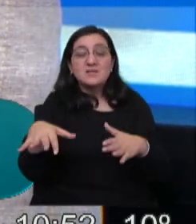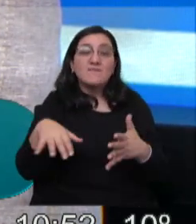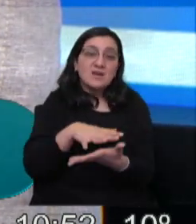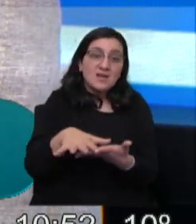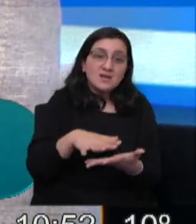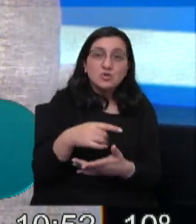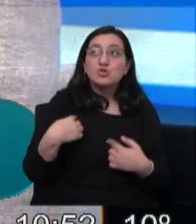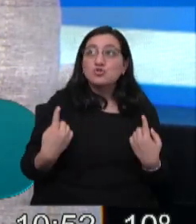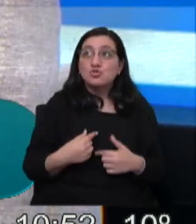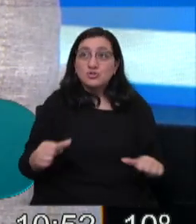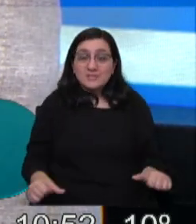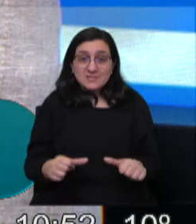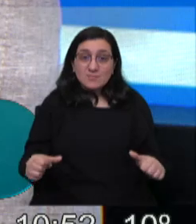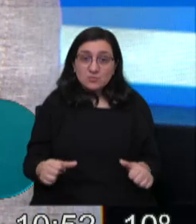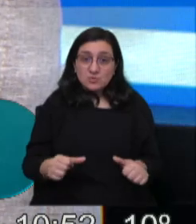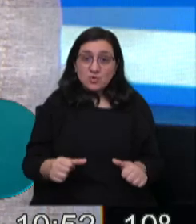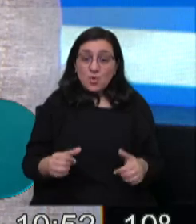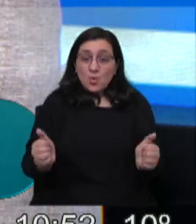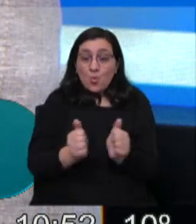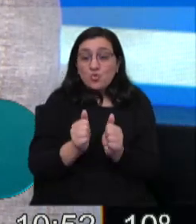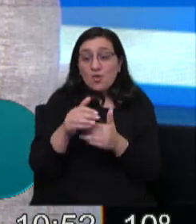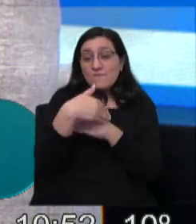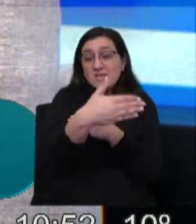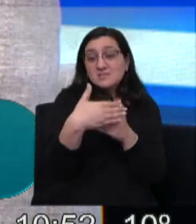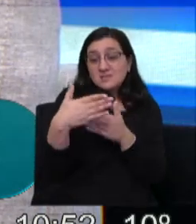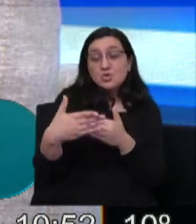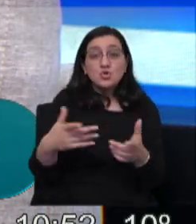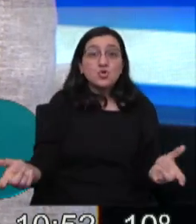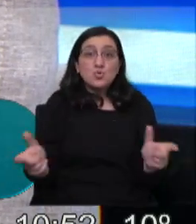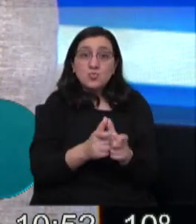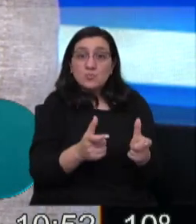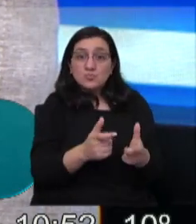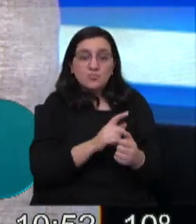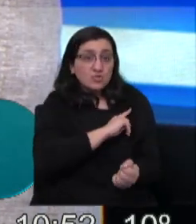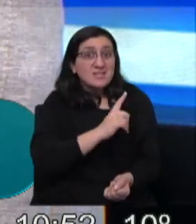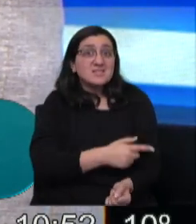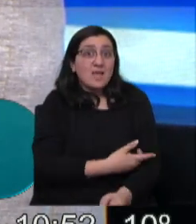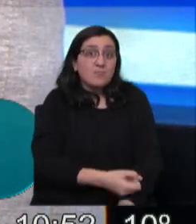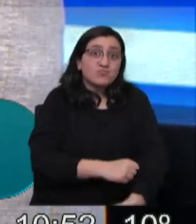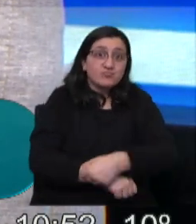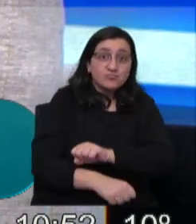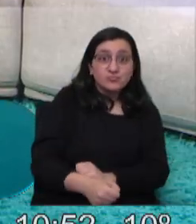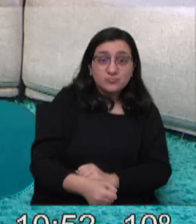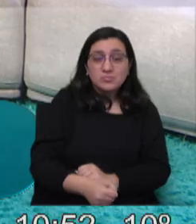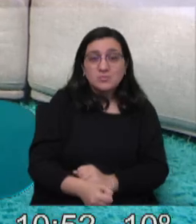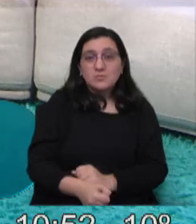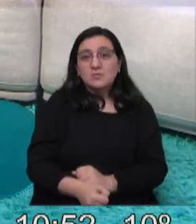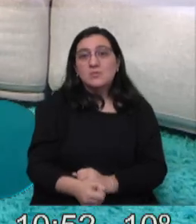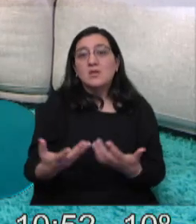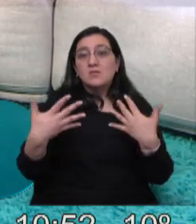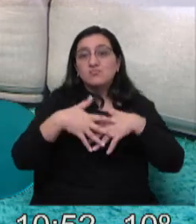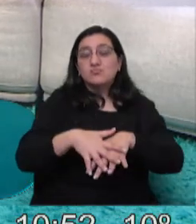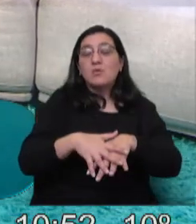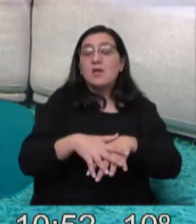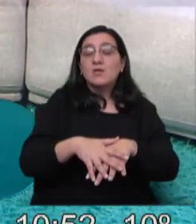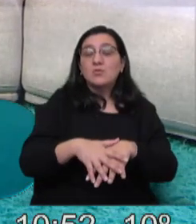que hacemos también es, con los vecinos y las vecinas, juntar todo eso, potenciarlo, digamos, hacer sinergia entre las